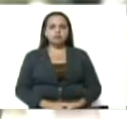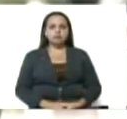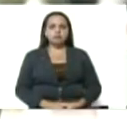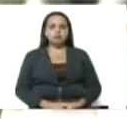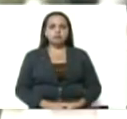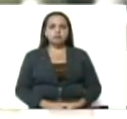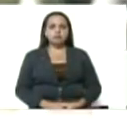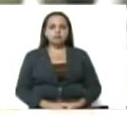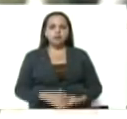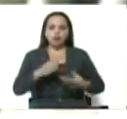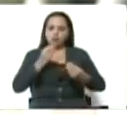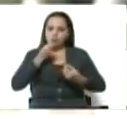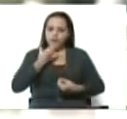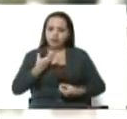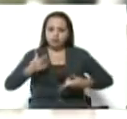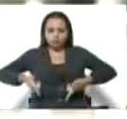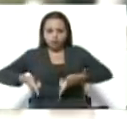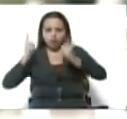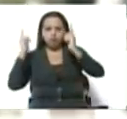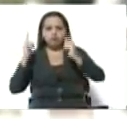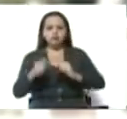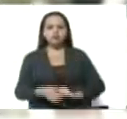muy bien autorizado